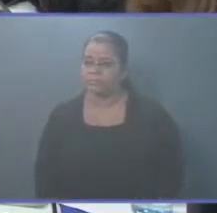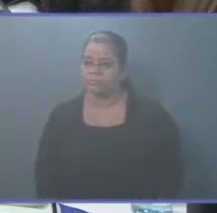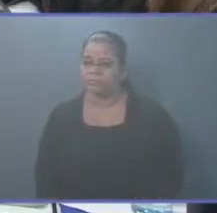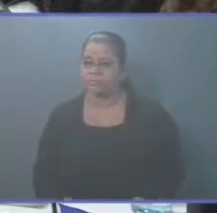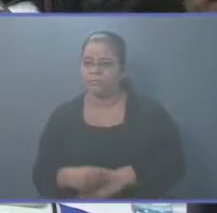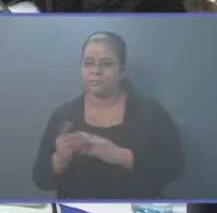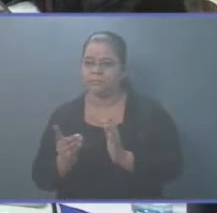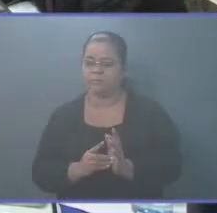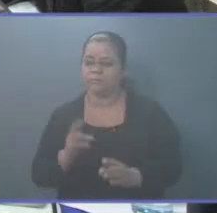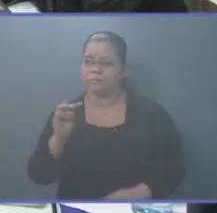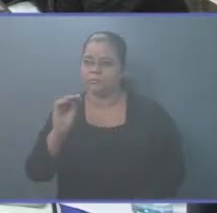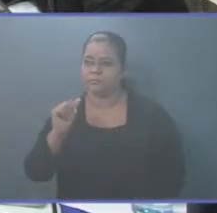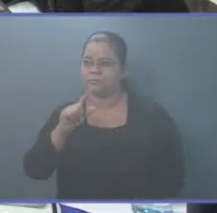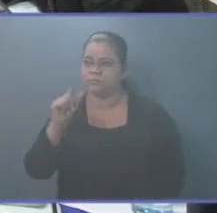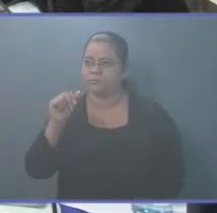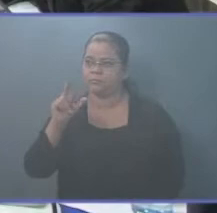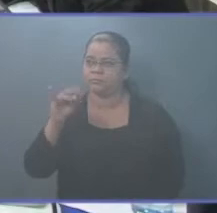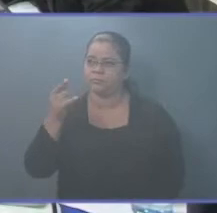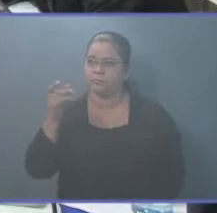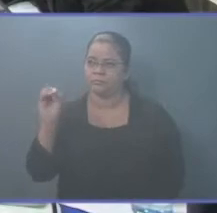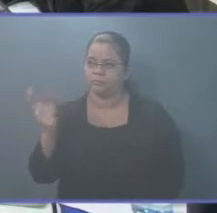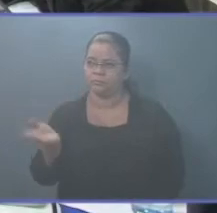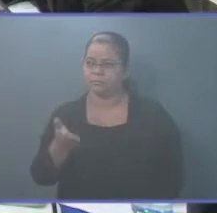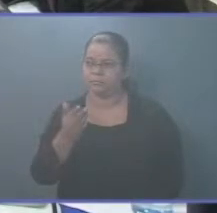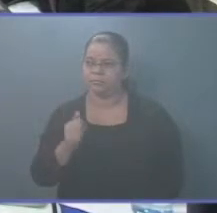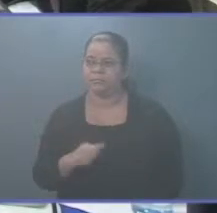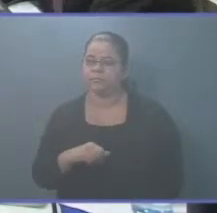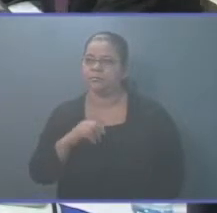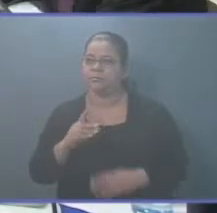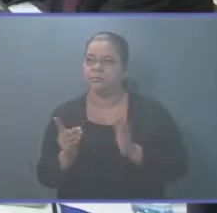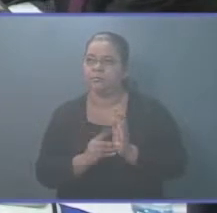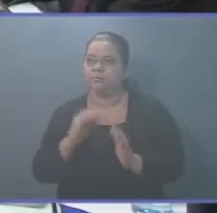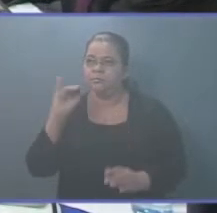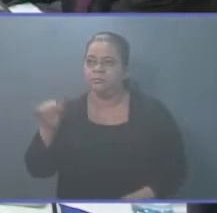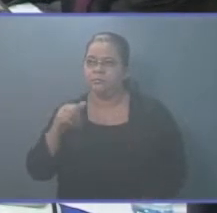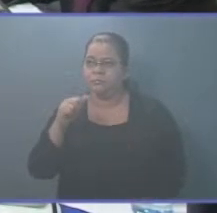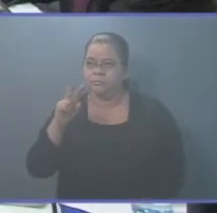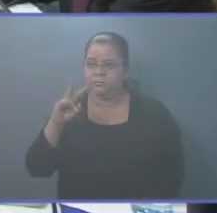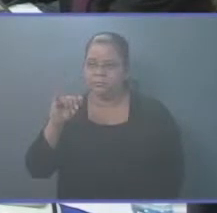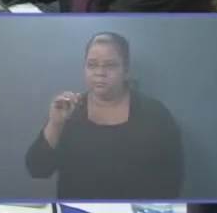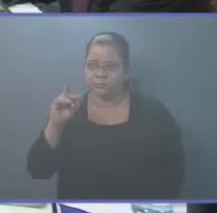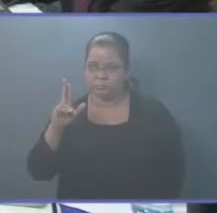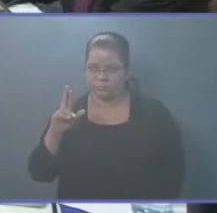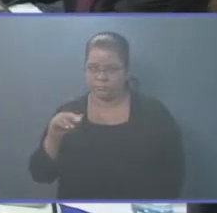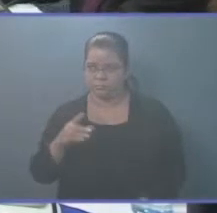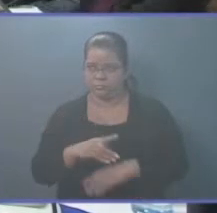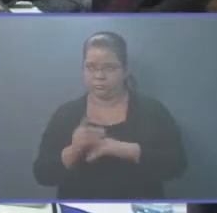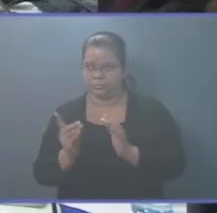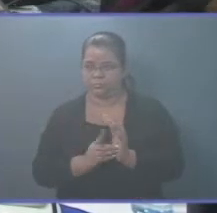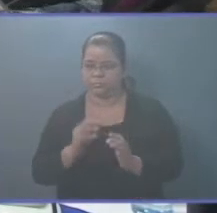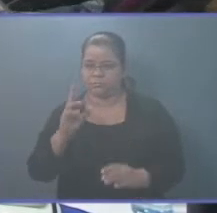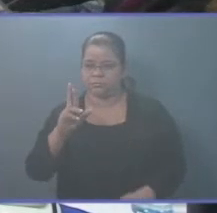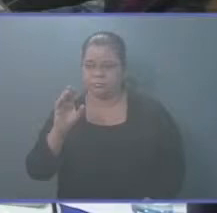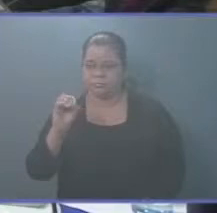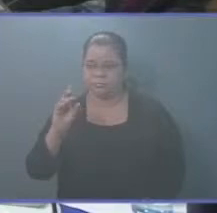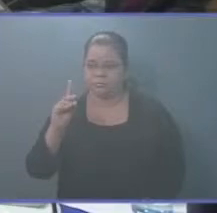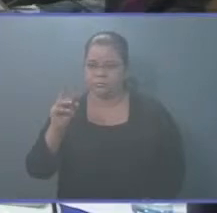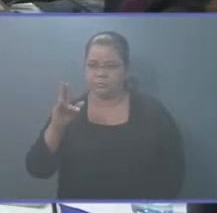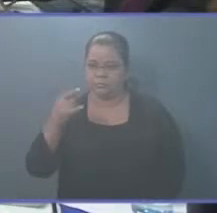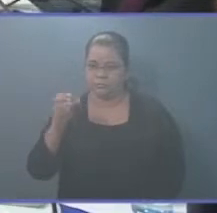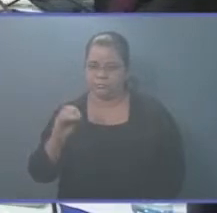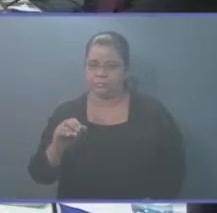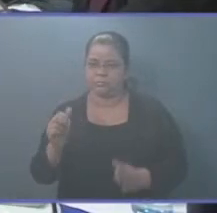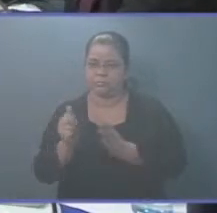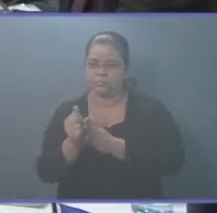Tomo Saliero, ¿te parece? Javier, Rodrigo. Sí. Bien, pasaríamos